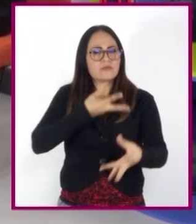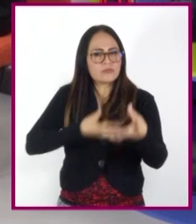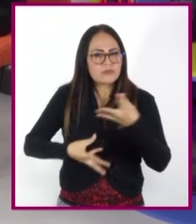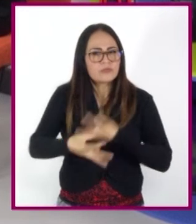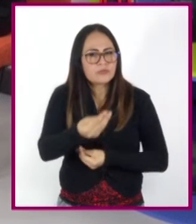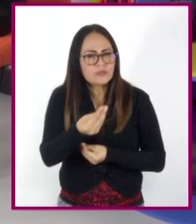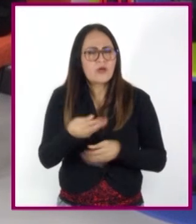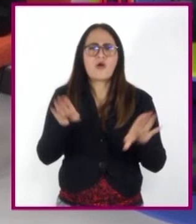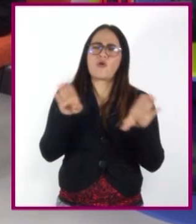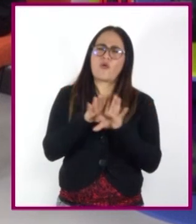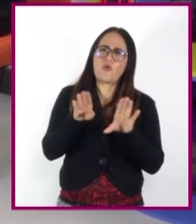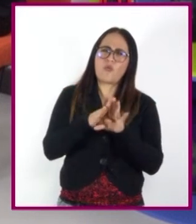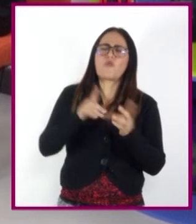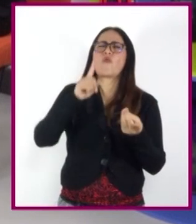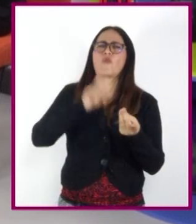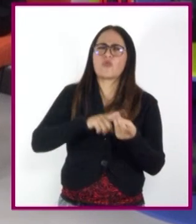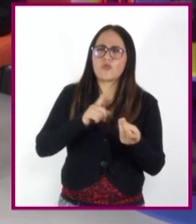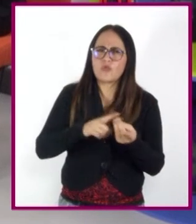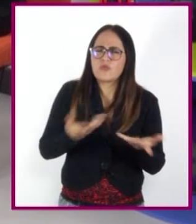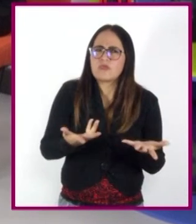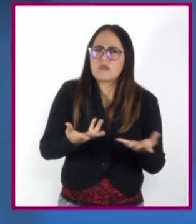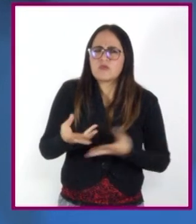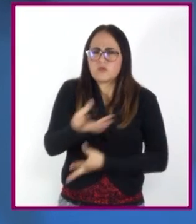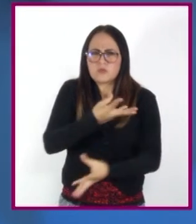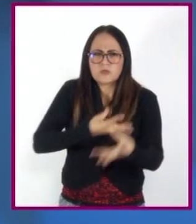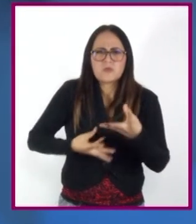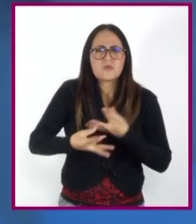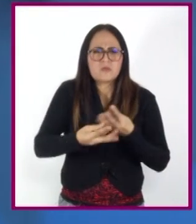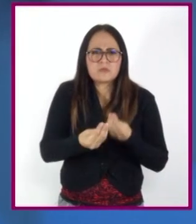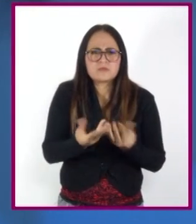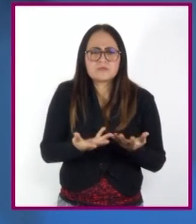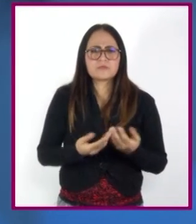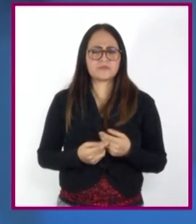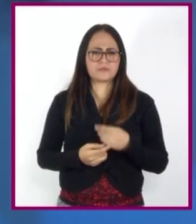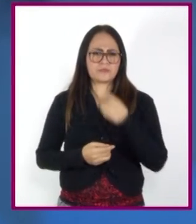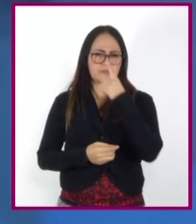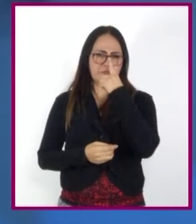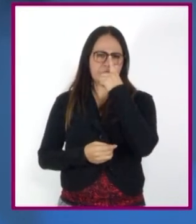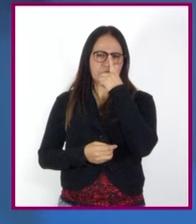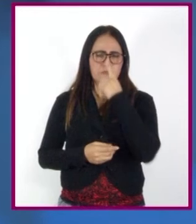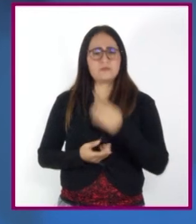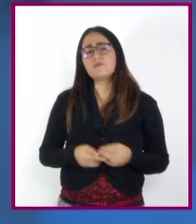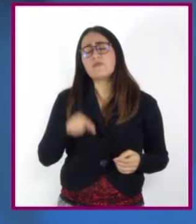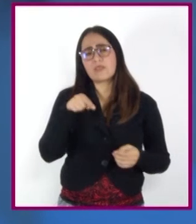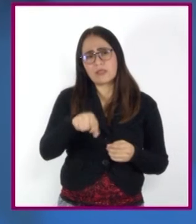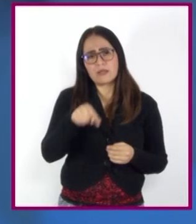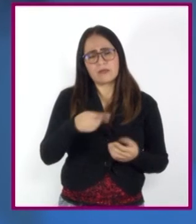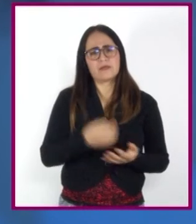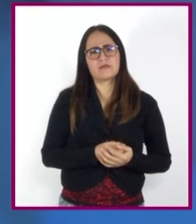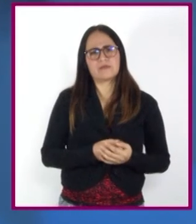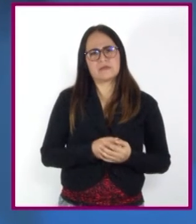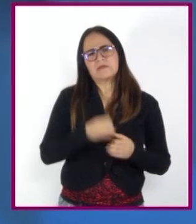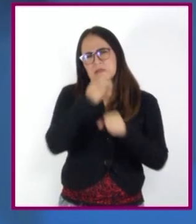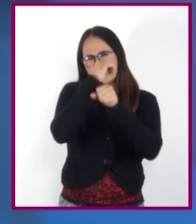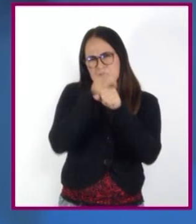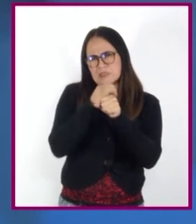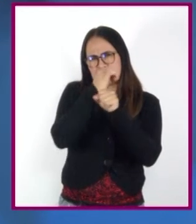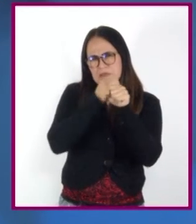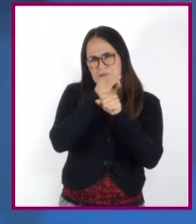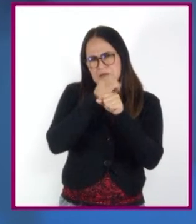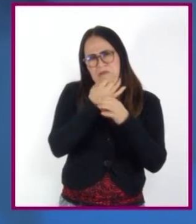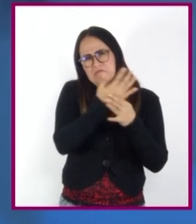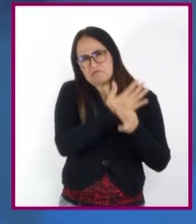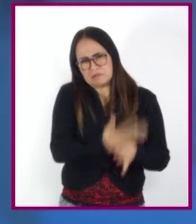y dónde podemos promoverlos, Juan Carlos? Muchos estudios nos refieren que debemos trabajar por una